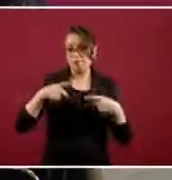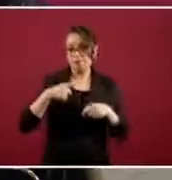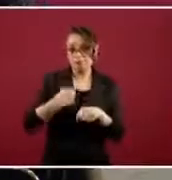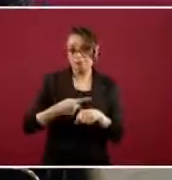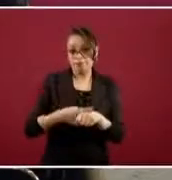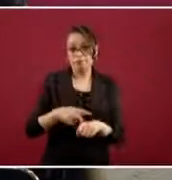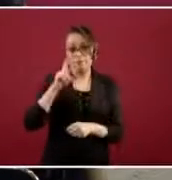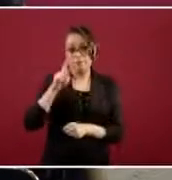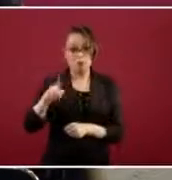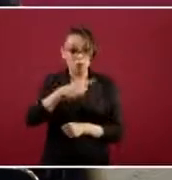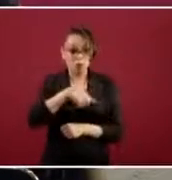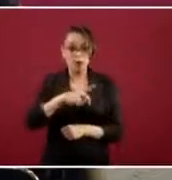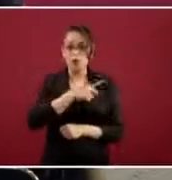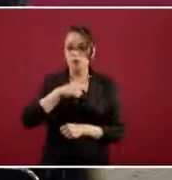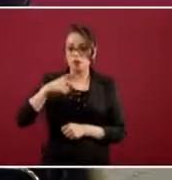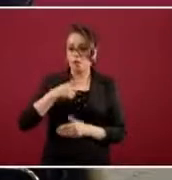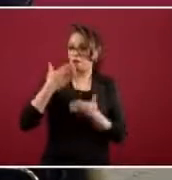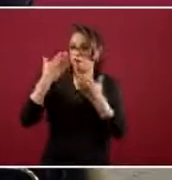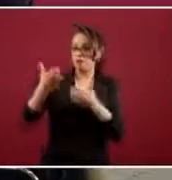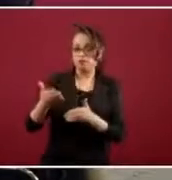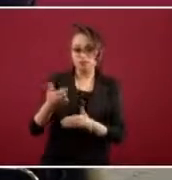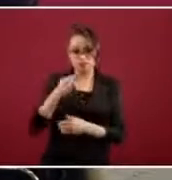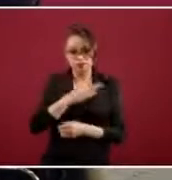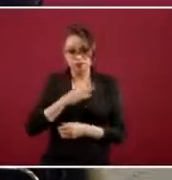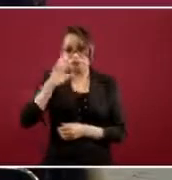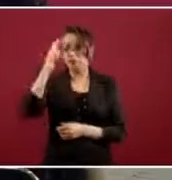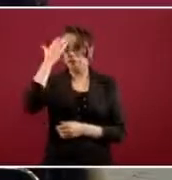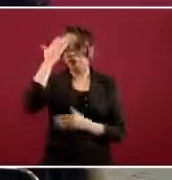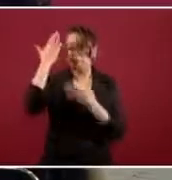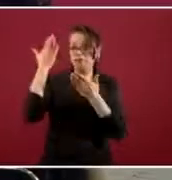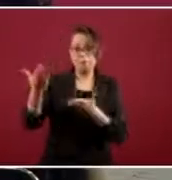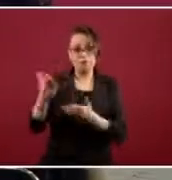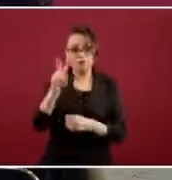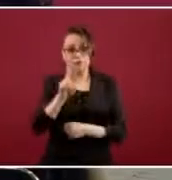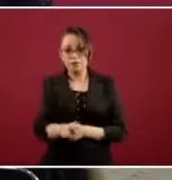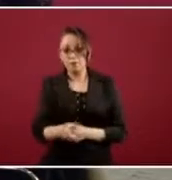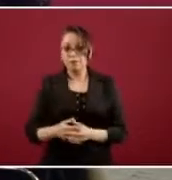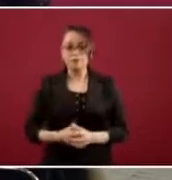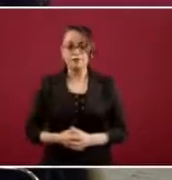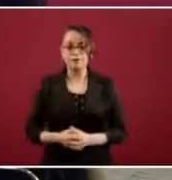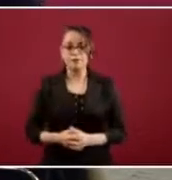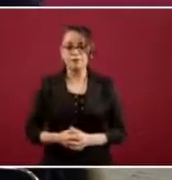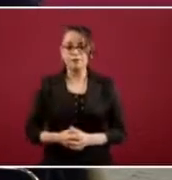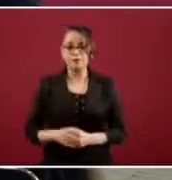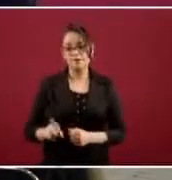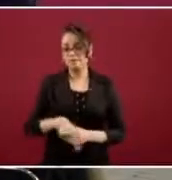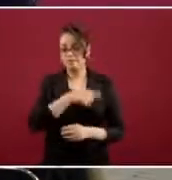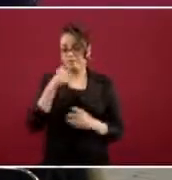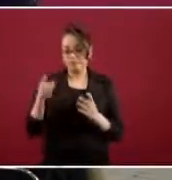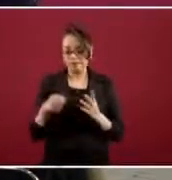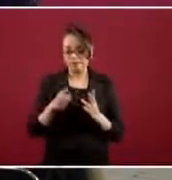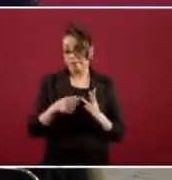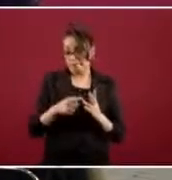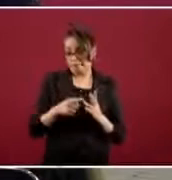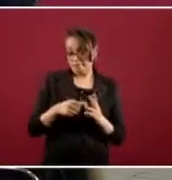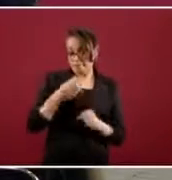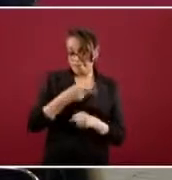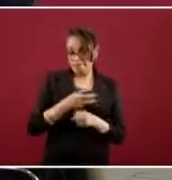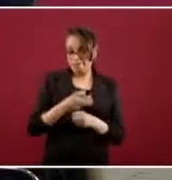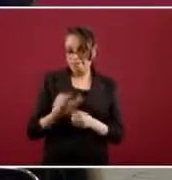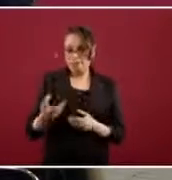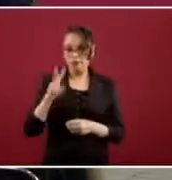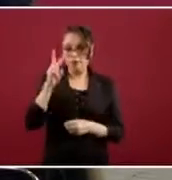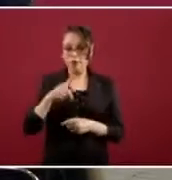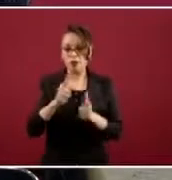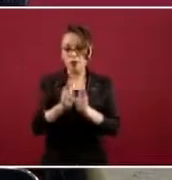nuestro reconocimiento y toda nuestra reciprocidad. En tercer lugar, tenemos quejas concretas por parte